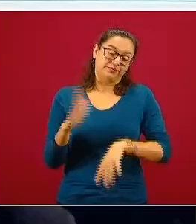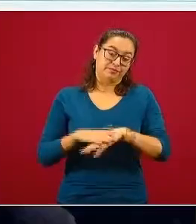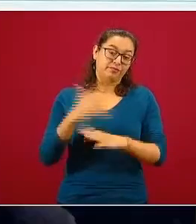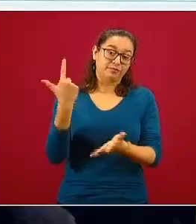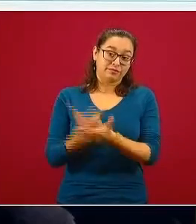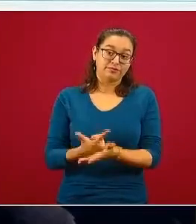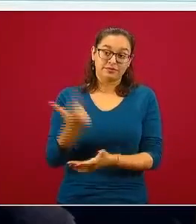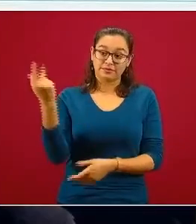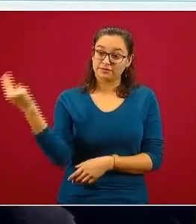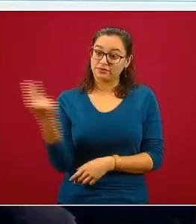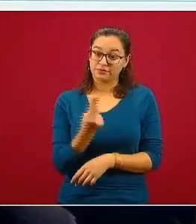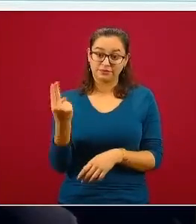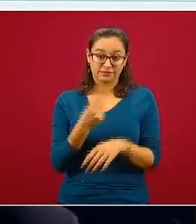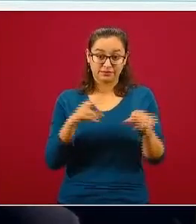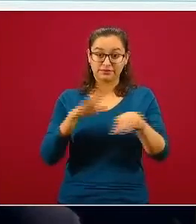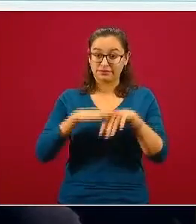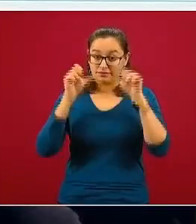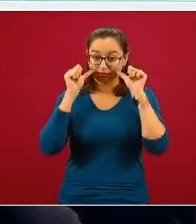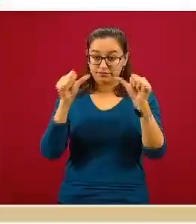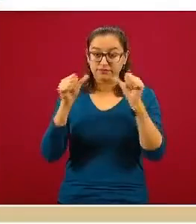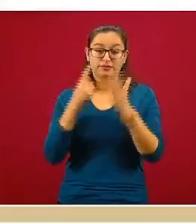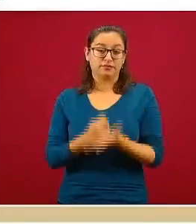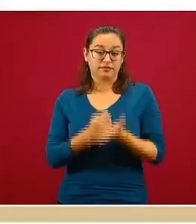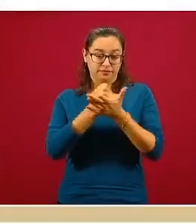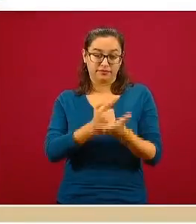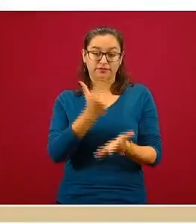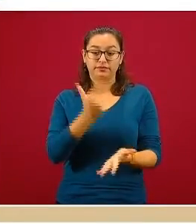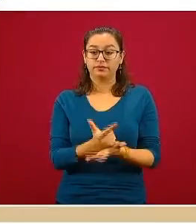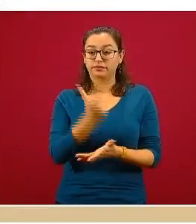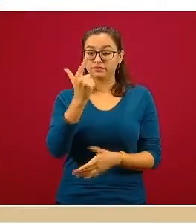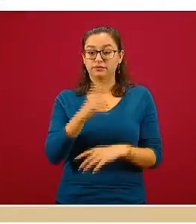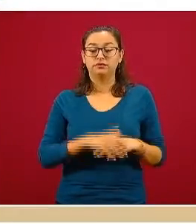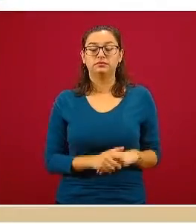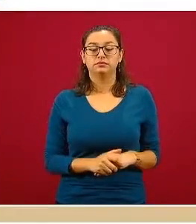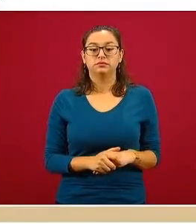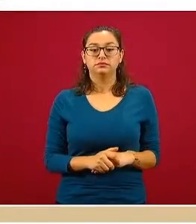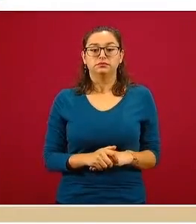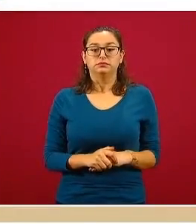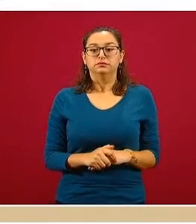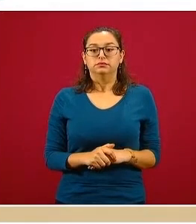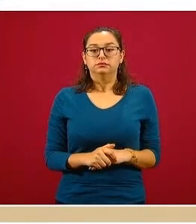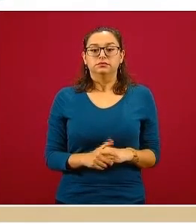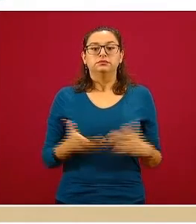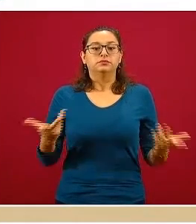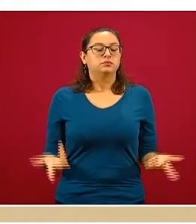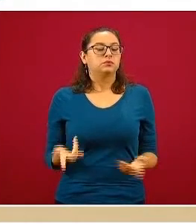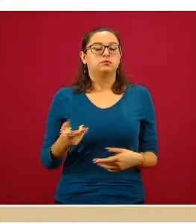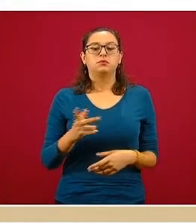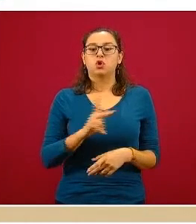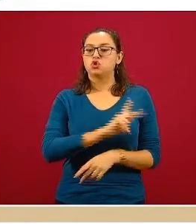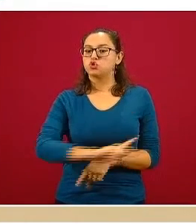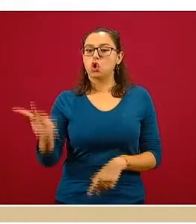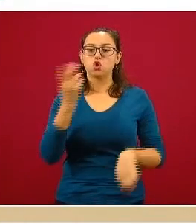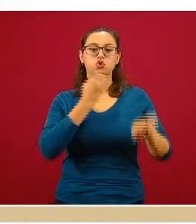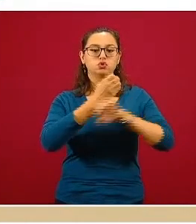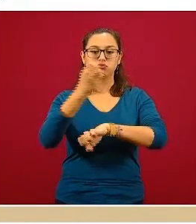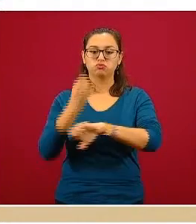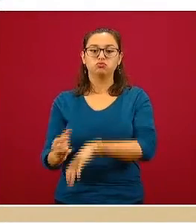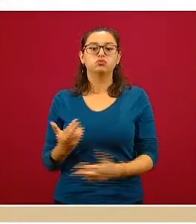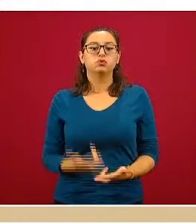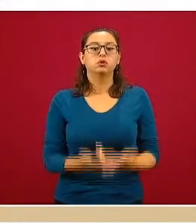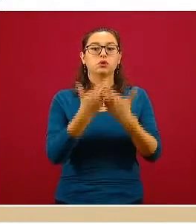atención especializada. Aquí todos los estados tienen al menos un 30% o más